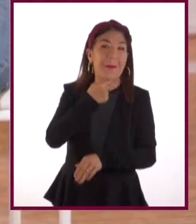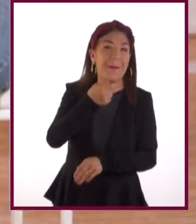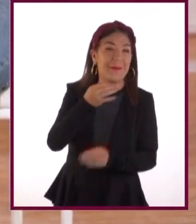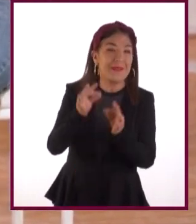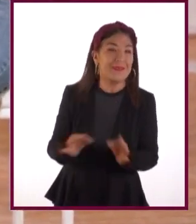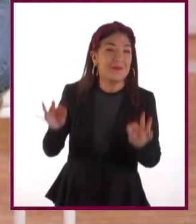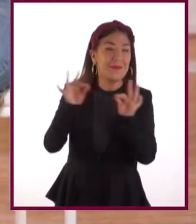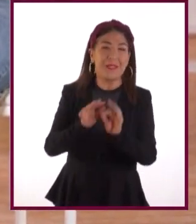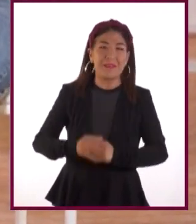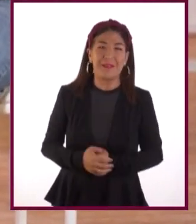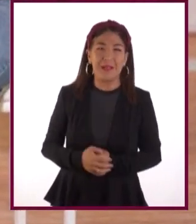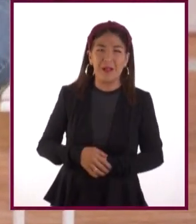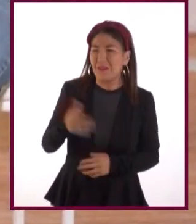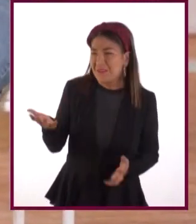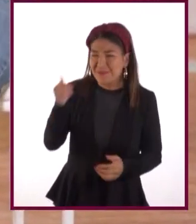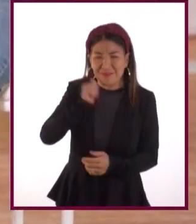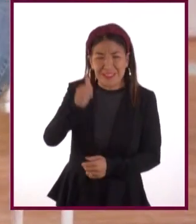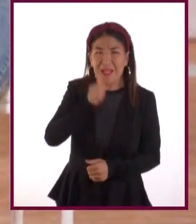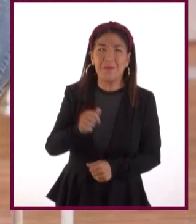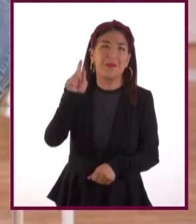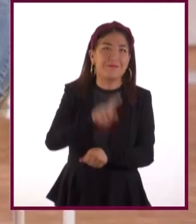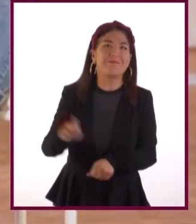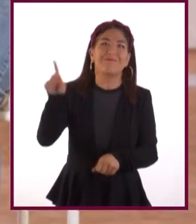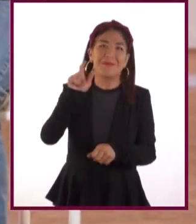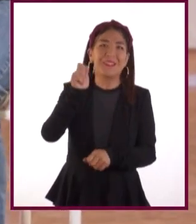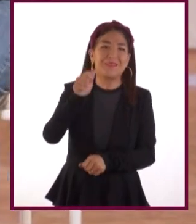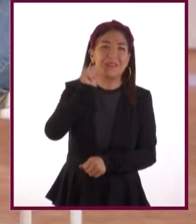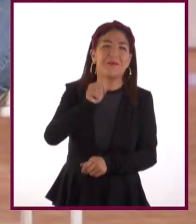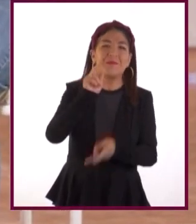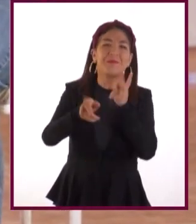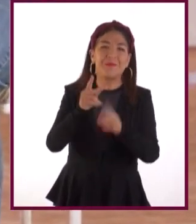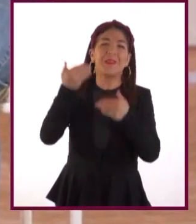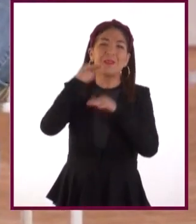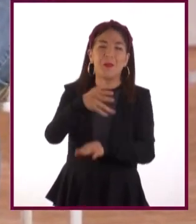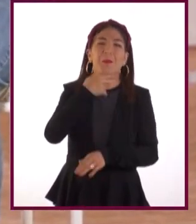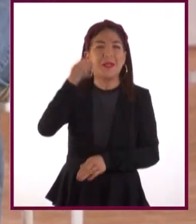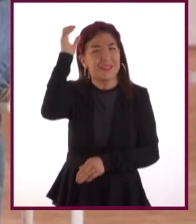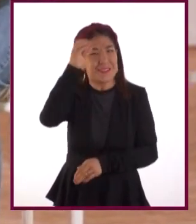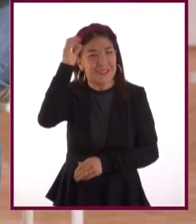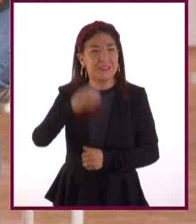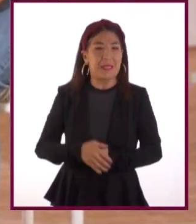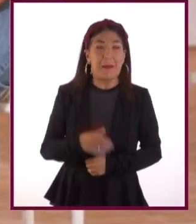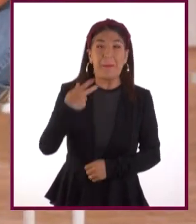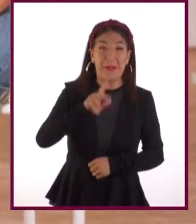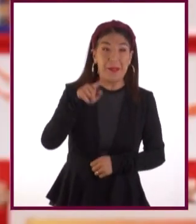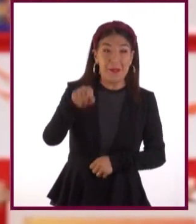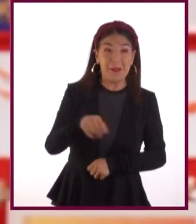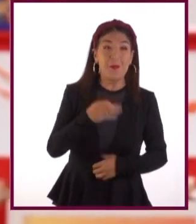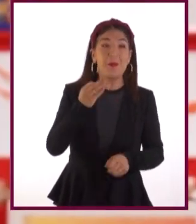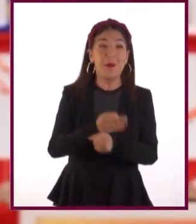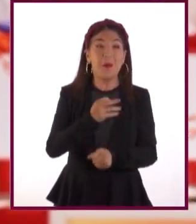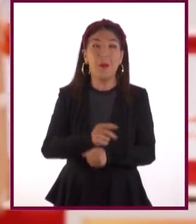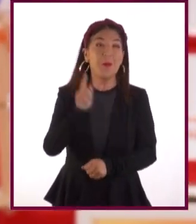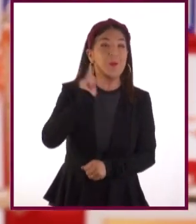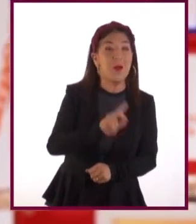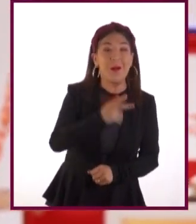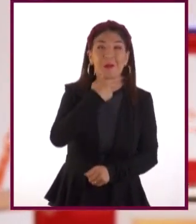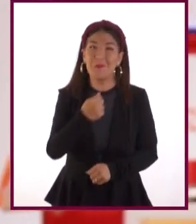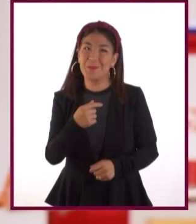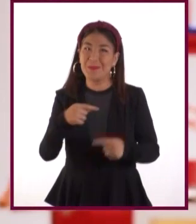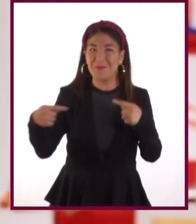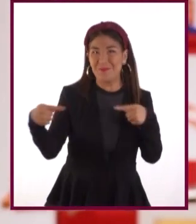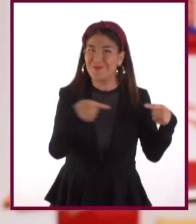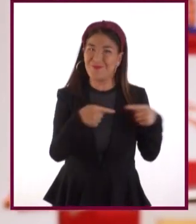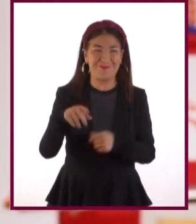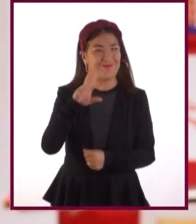importantes. Ernesto, tienes que aceptar que casi siempre hablamos de hombres importantes para la ciencia. Pero a mí se me hace que esto no es porque si